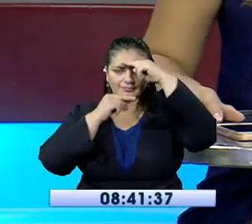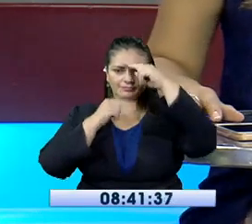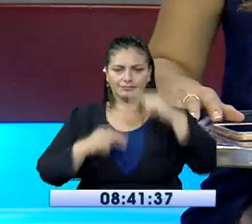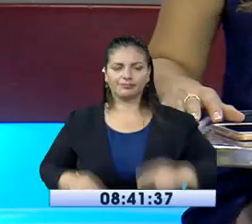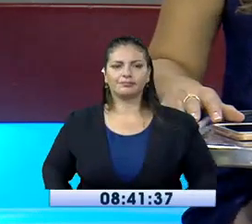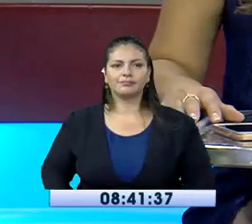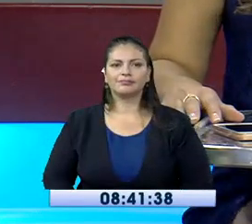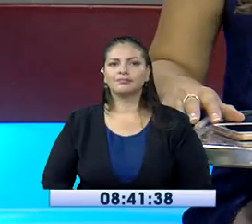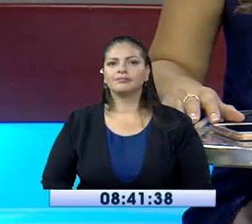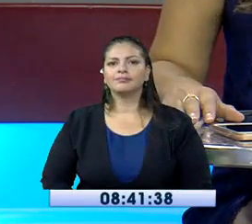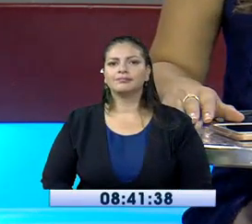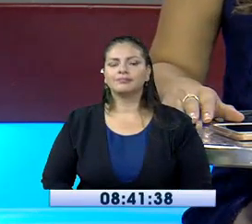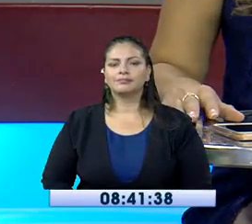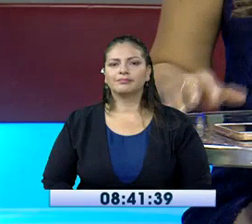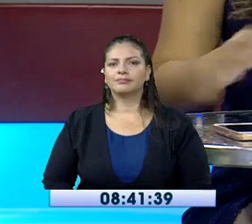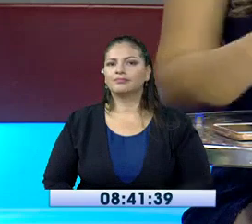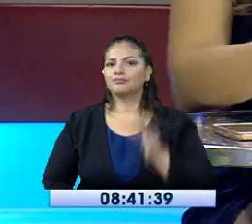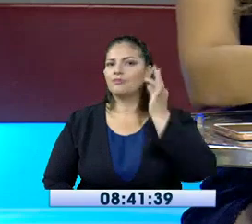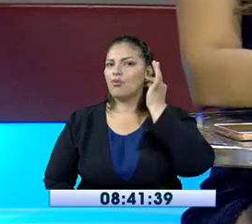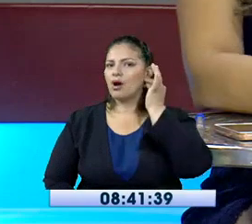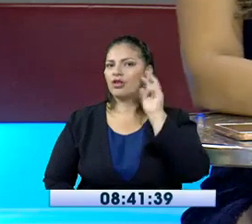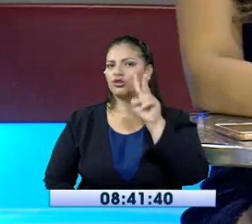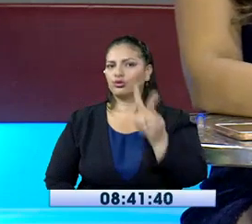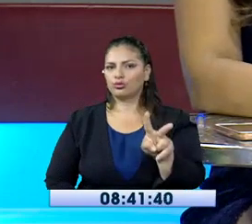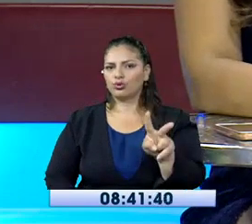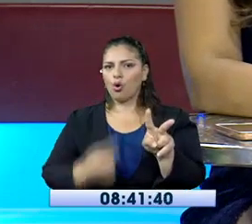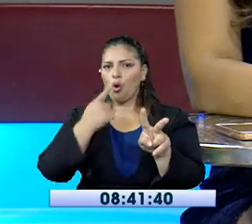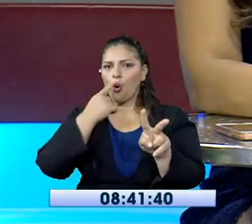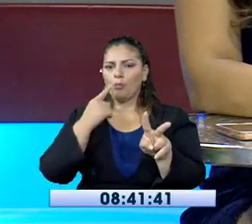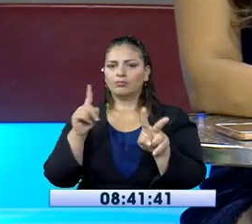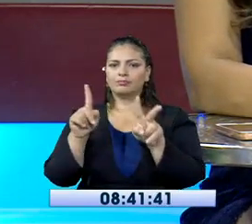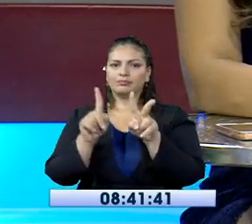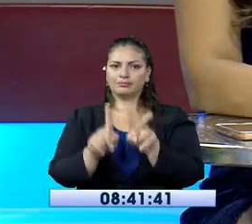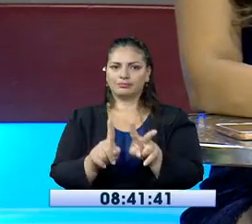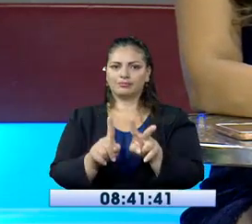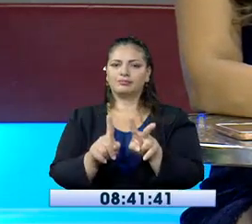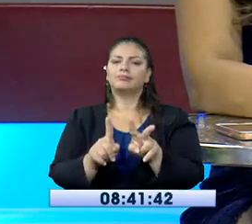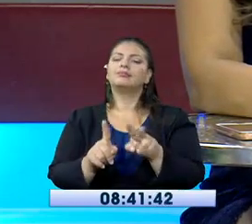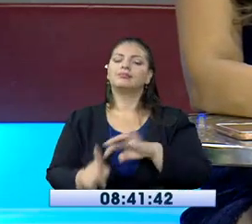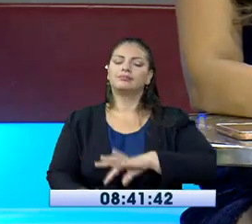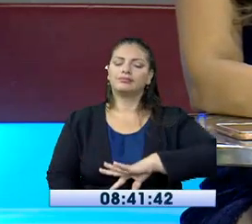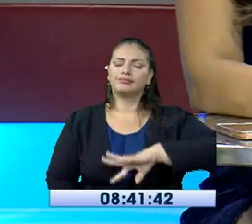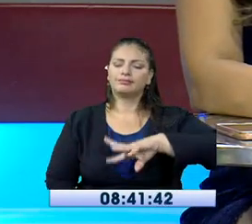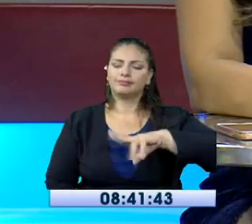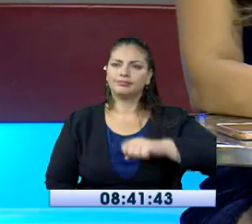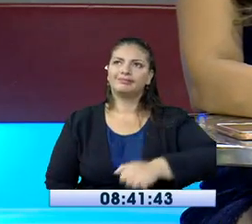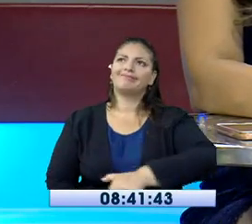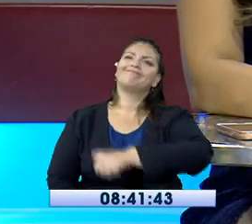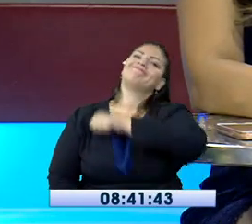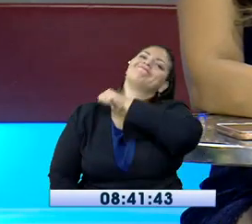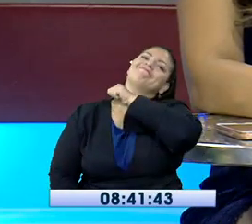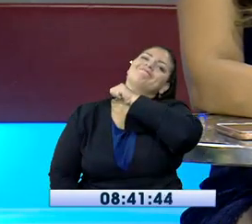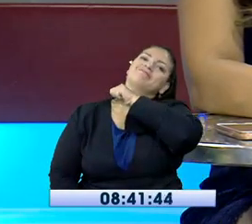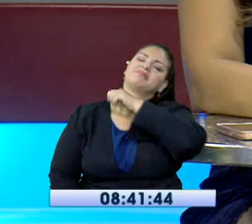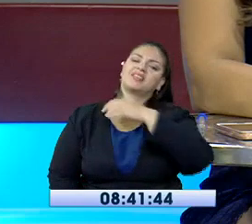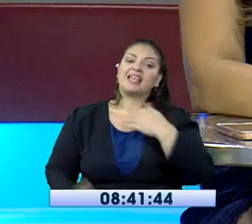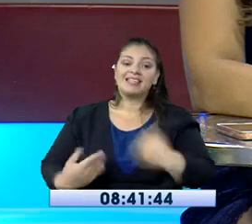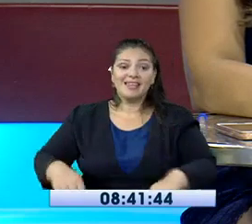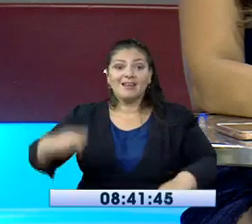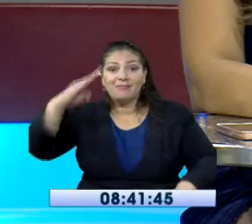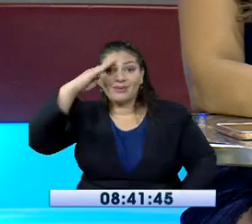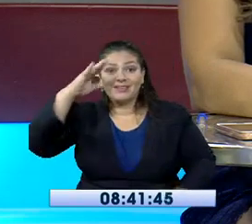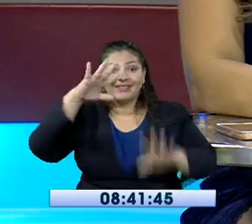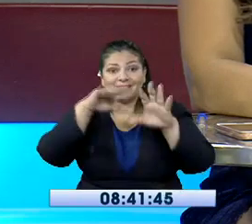Les comentamos que dos mujeres y un hombre, presuntos integrantes de una banda de asaltantes, fueron detenidos por agentes de la CIPROVAC